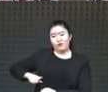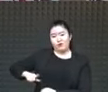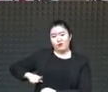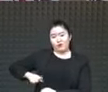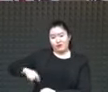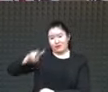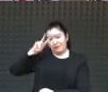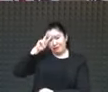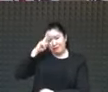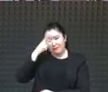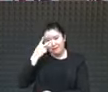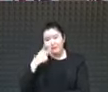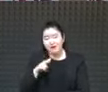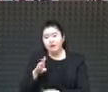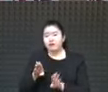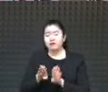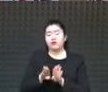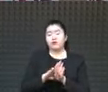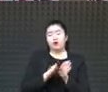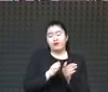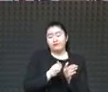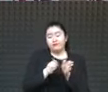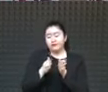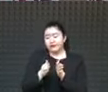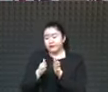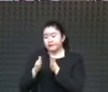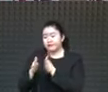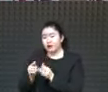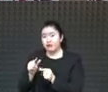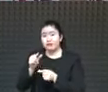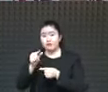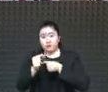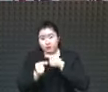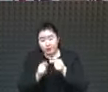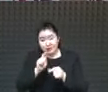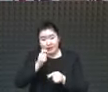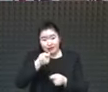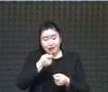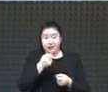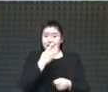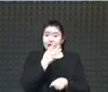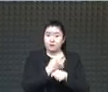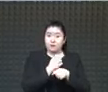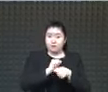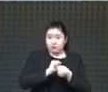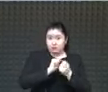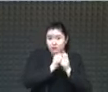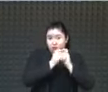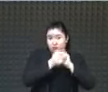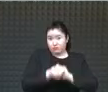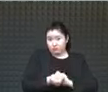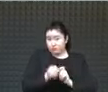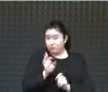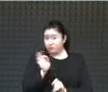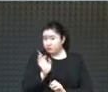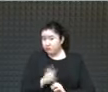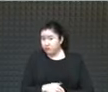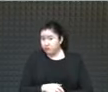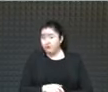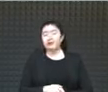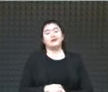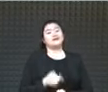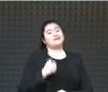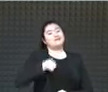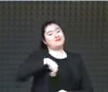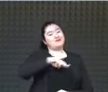Vaya, van en bloque, por decirlo así, de lo que representa la Cuarta Transformación. Pues somos un gobierno que viene de la Cuarta